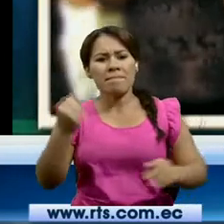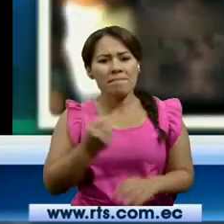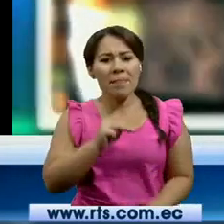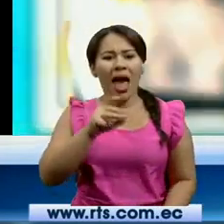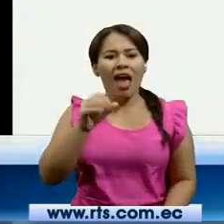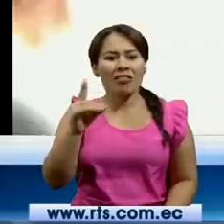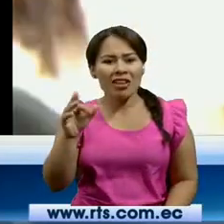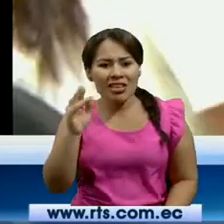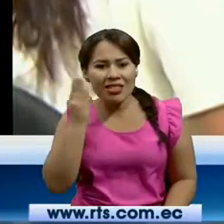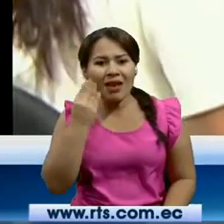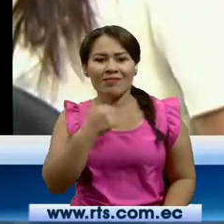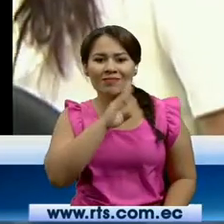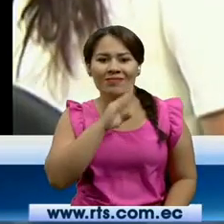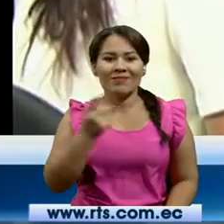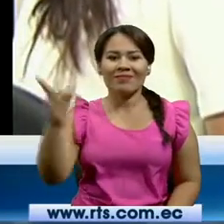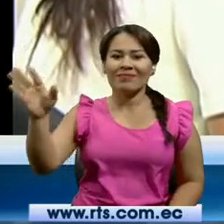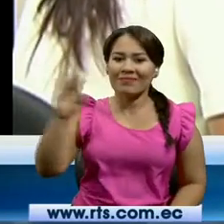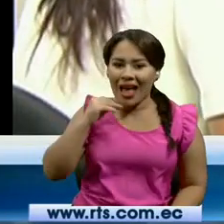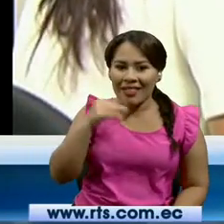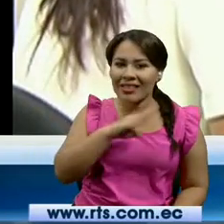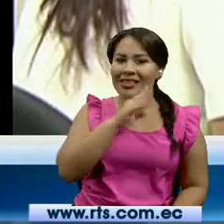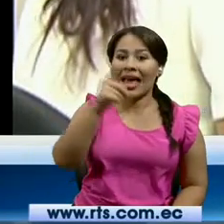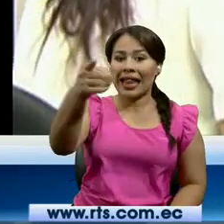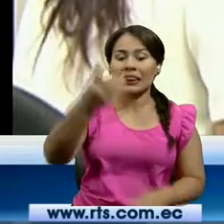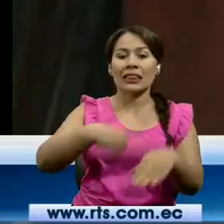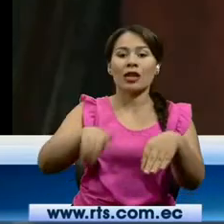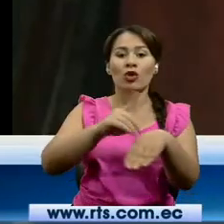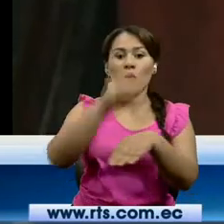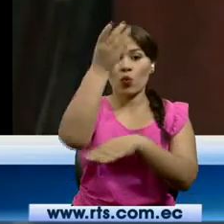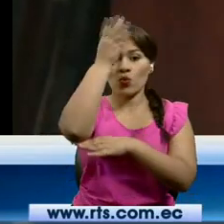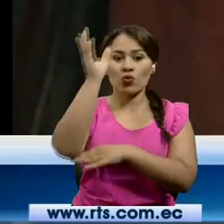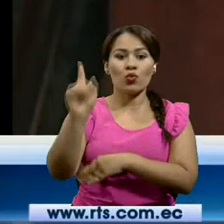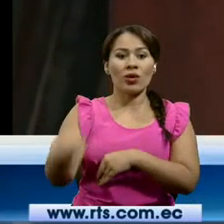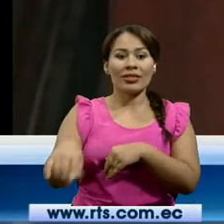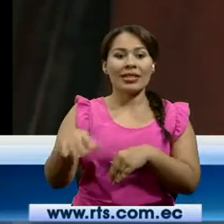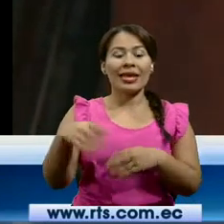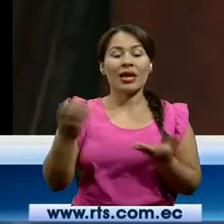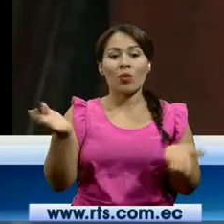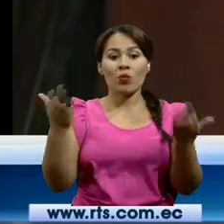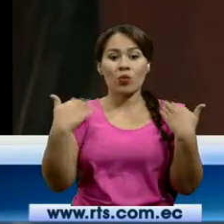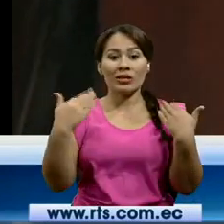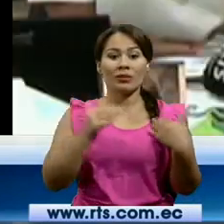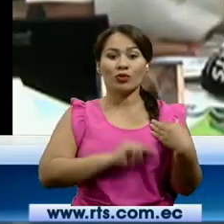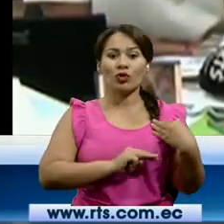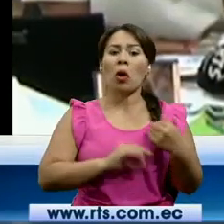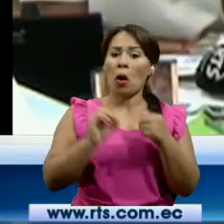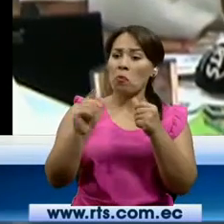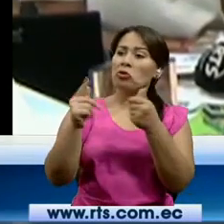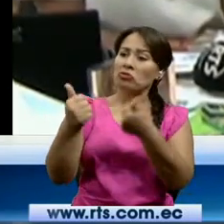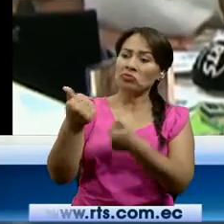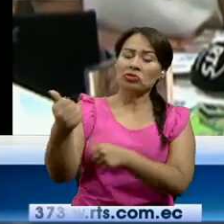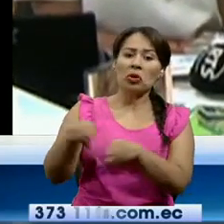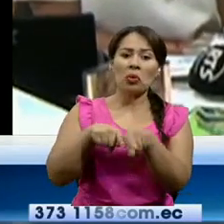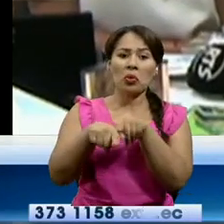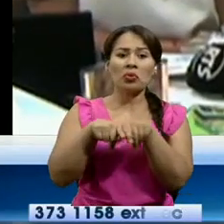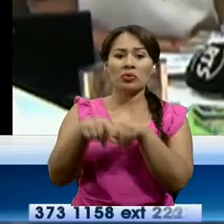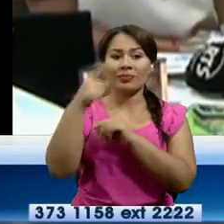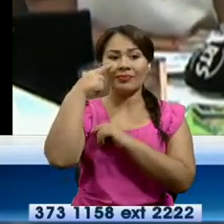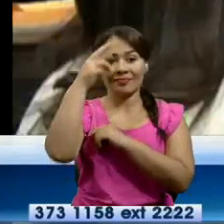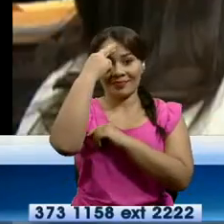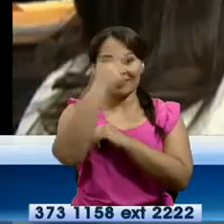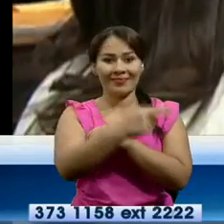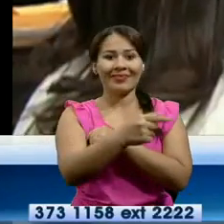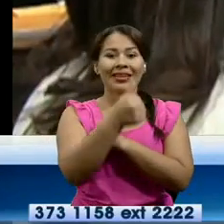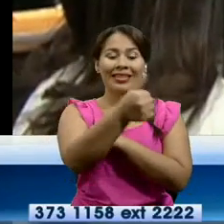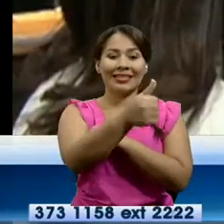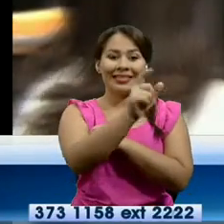esas características. El director de Cultura y Promoción Cívica del municipio de Guayaquil considera oportuno dar a conocer a estas